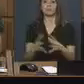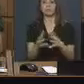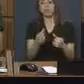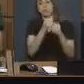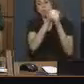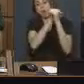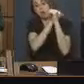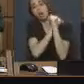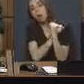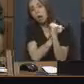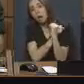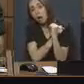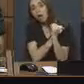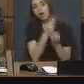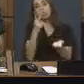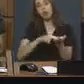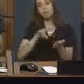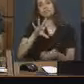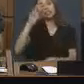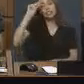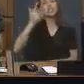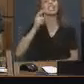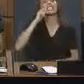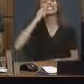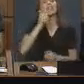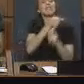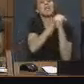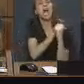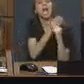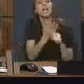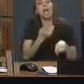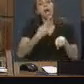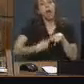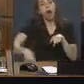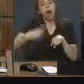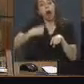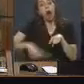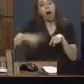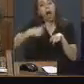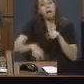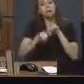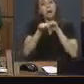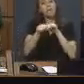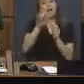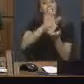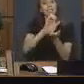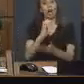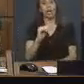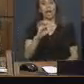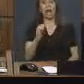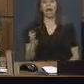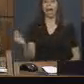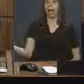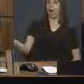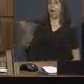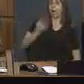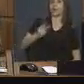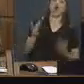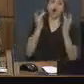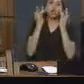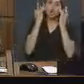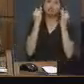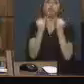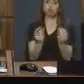carga que se creó en 2005, que es el crédito con aval del Estado. ¿Cómo no ponernos contentos de esa noticia? ¿Cómo